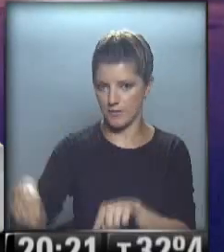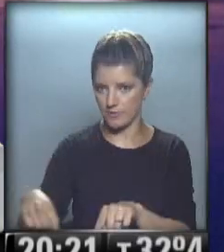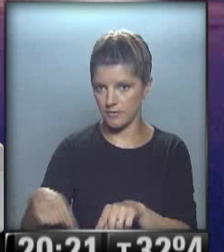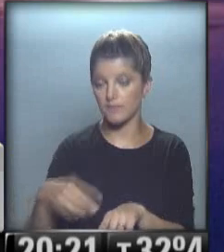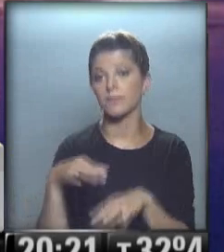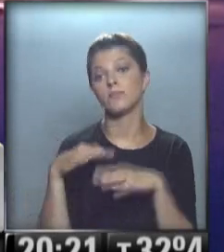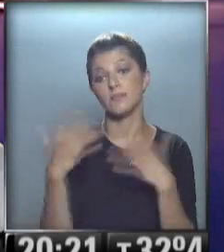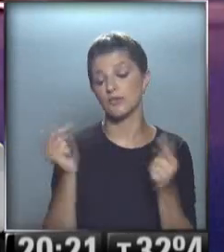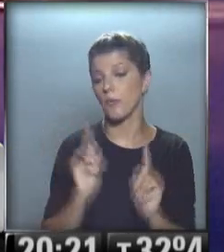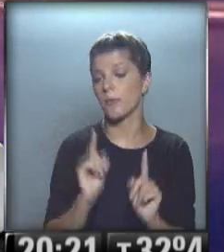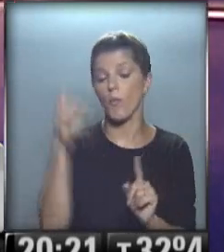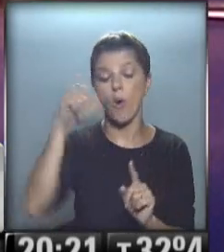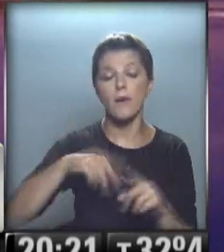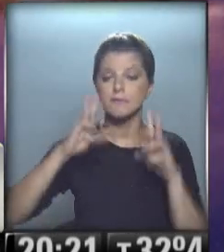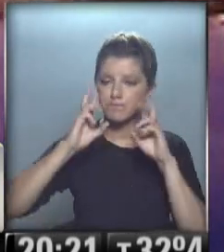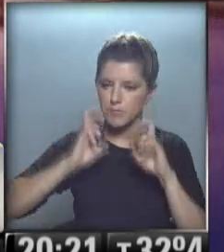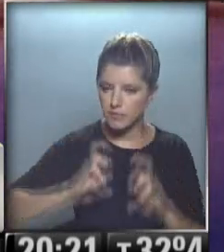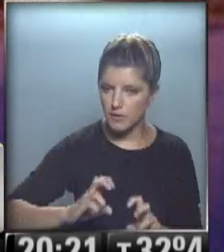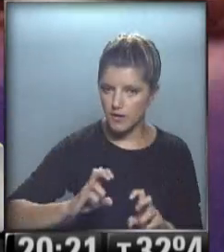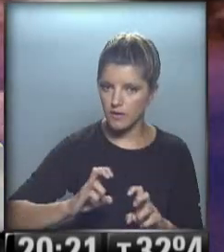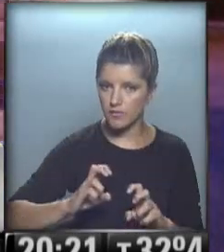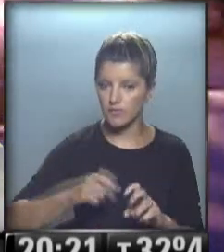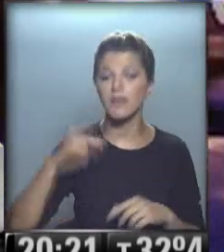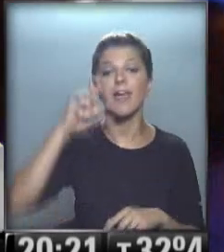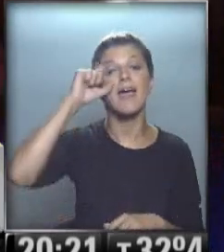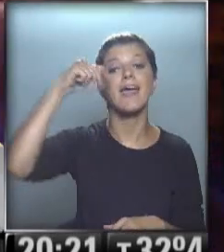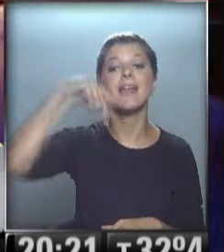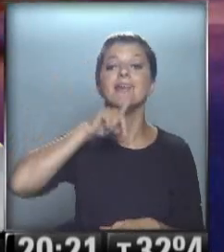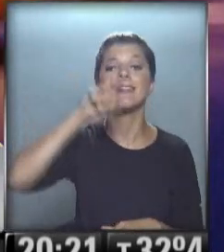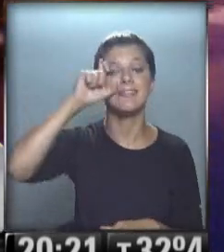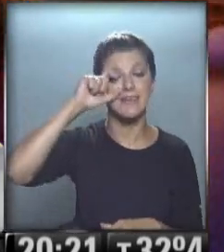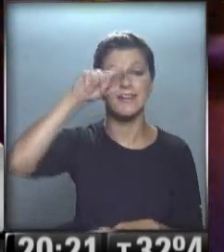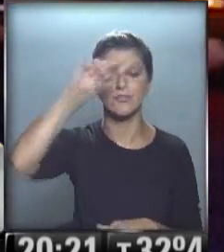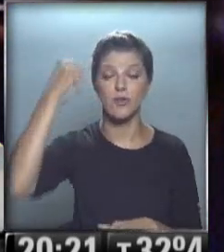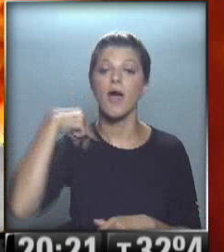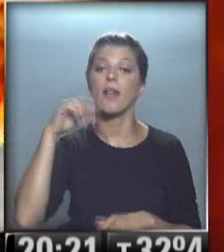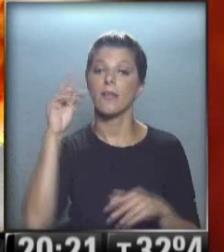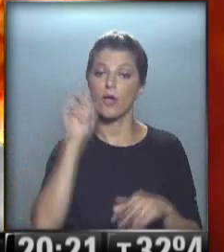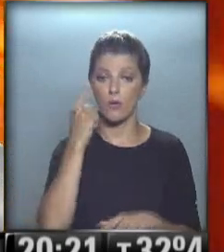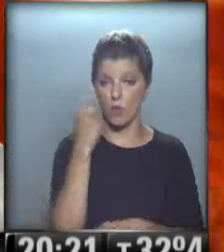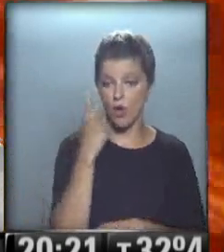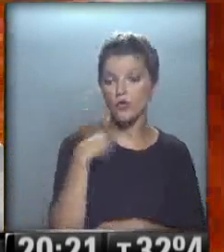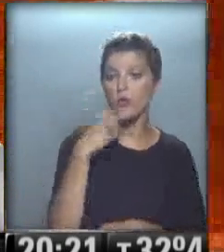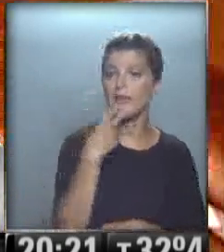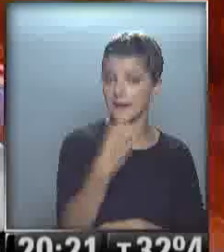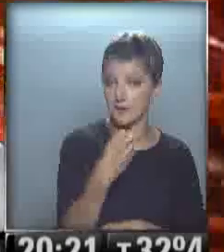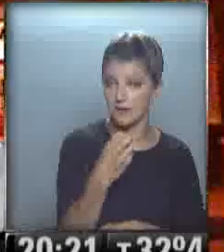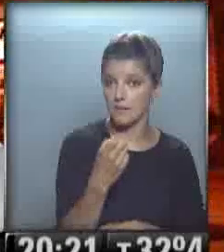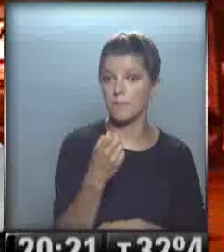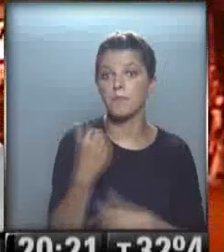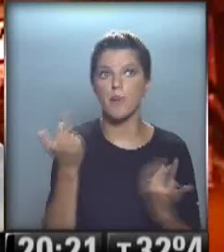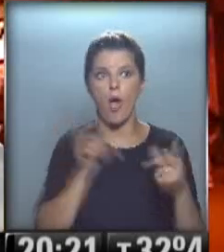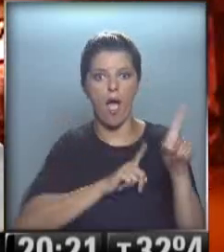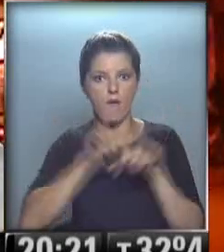se tiene que evaluar a través del Ente Nacional de Regulación Eléctrica. Y a veces el